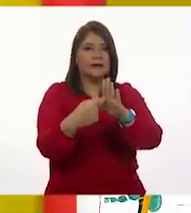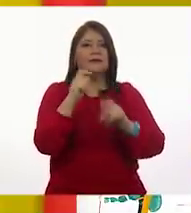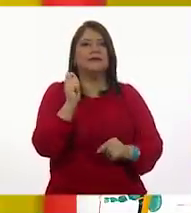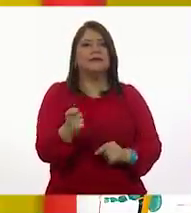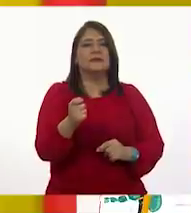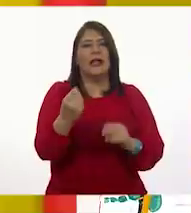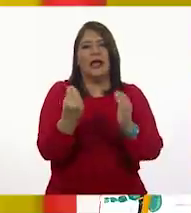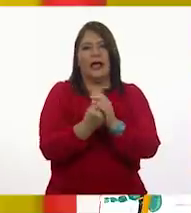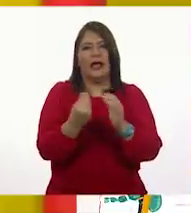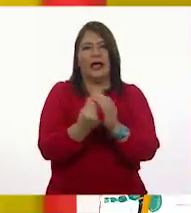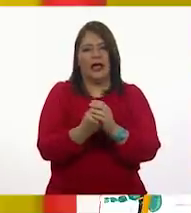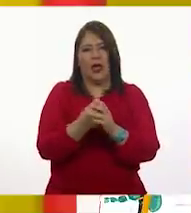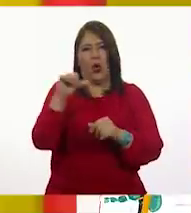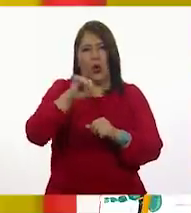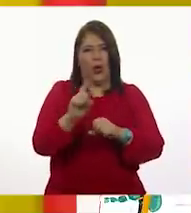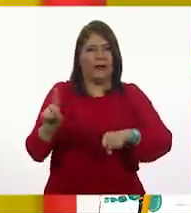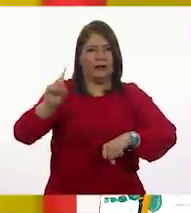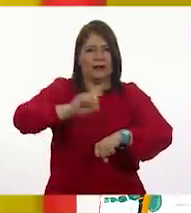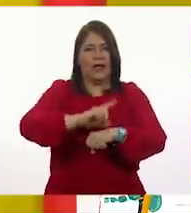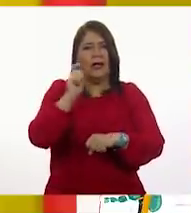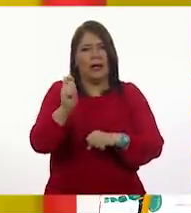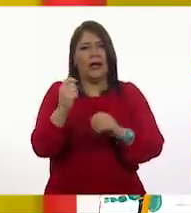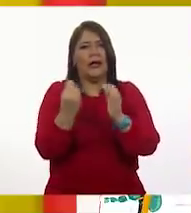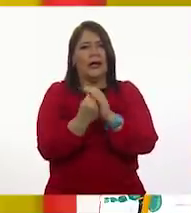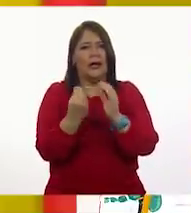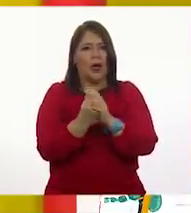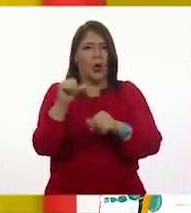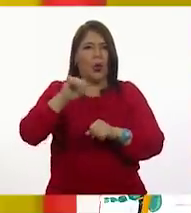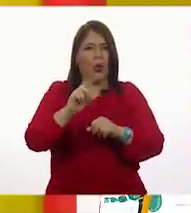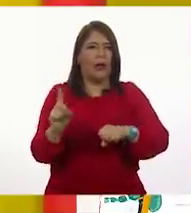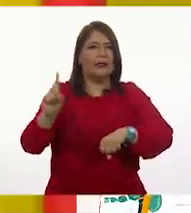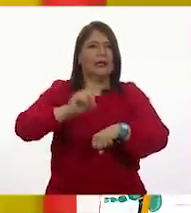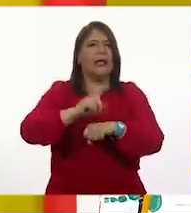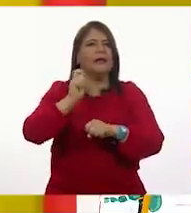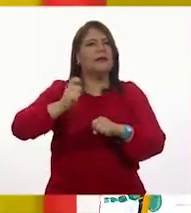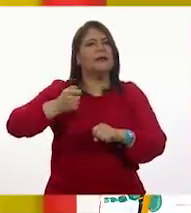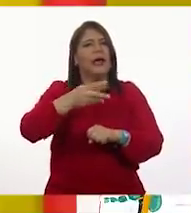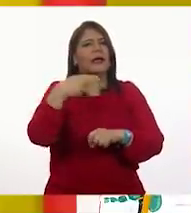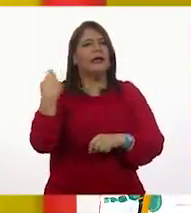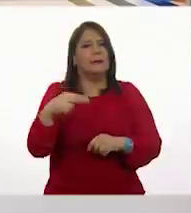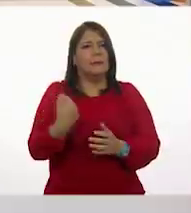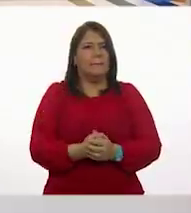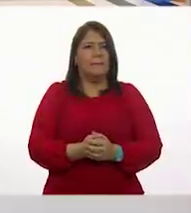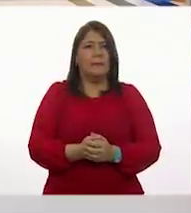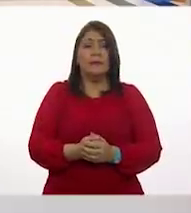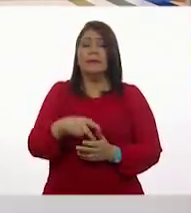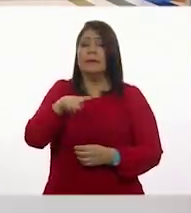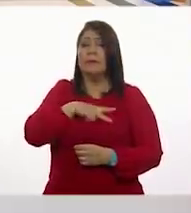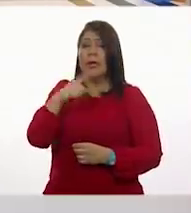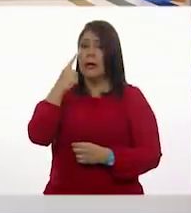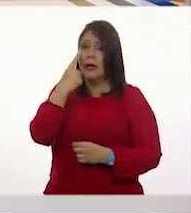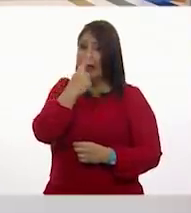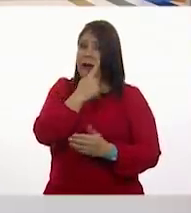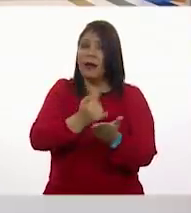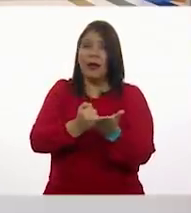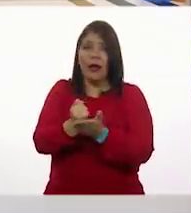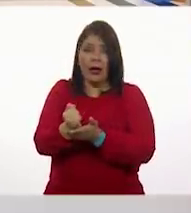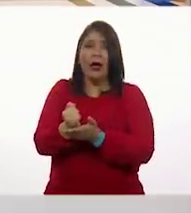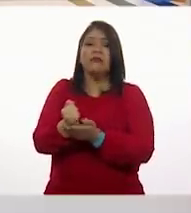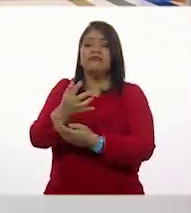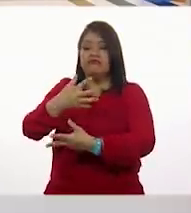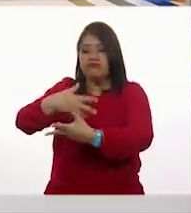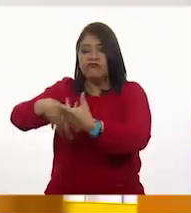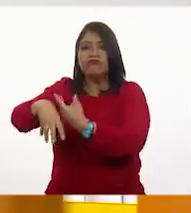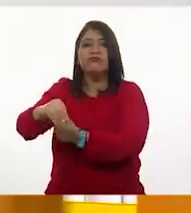la clase del día de hoy. Y la clase del día de hoy se llama ¿Mis decisiones tienen